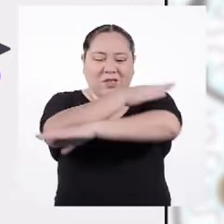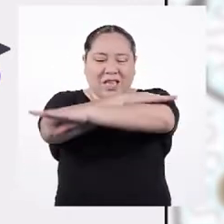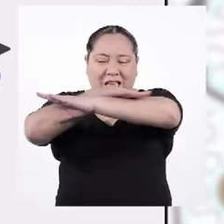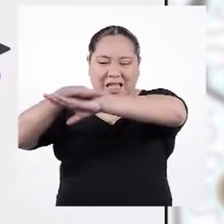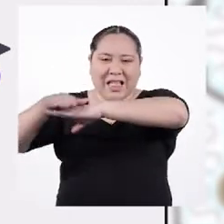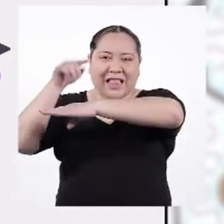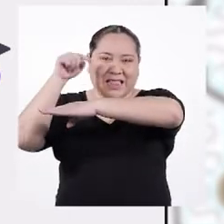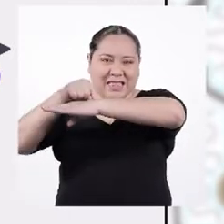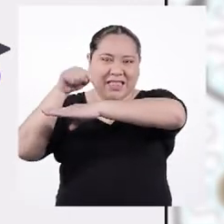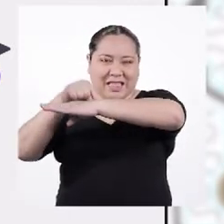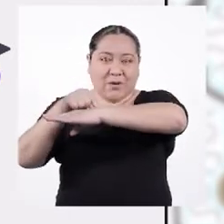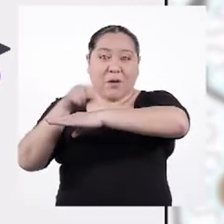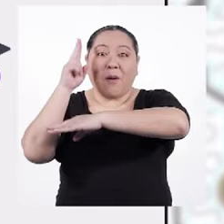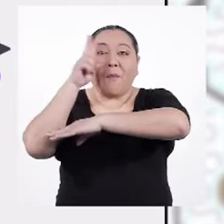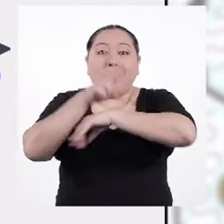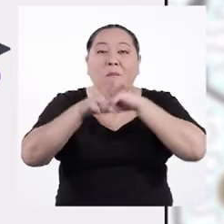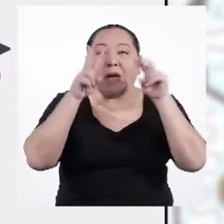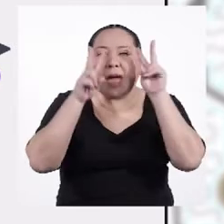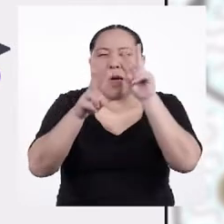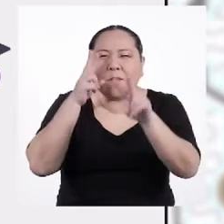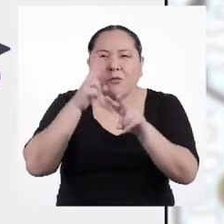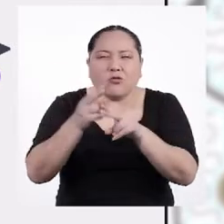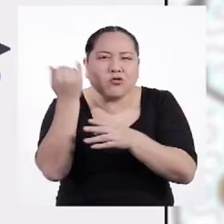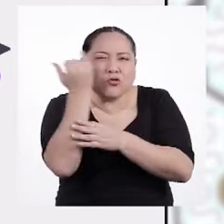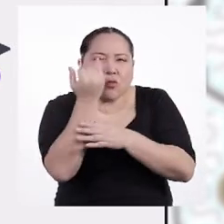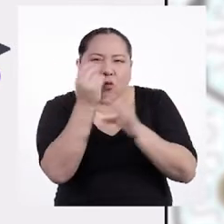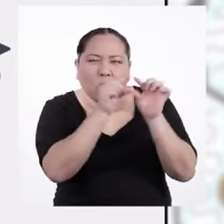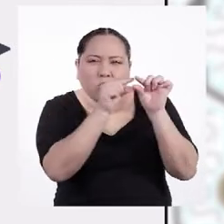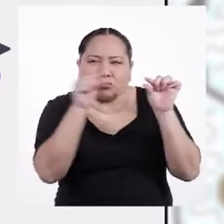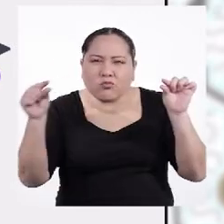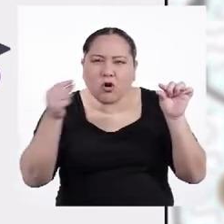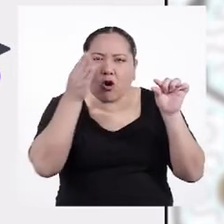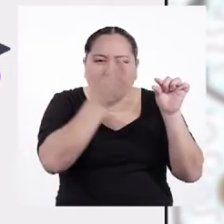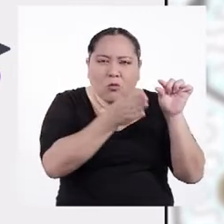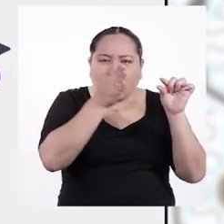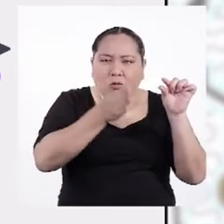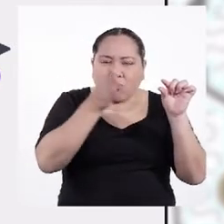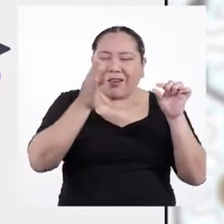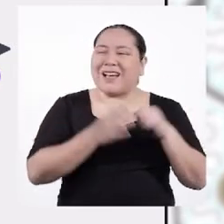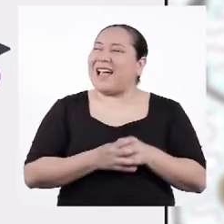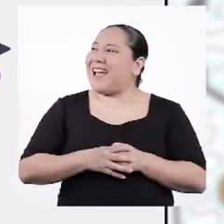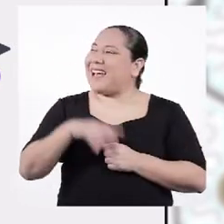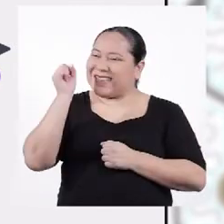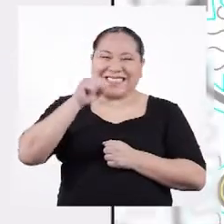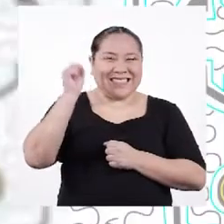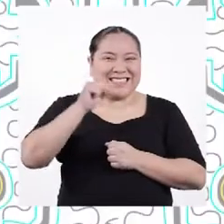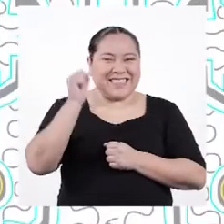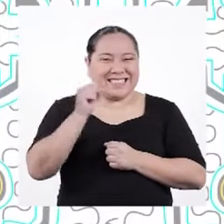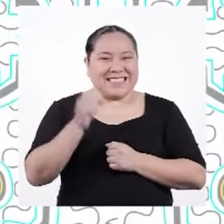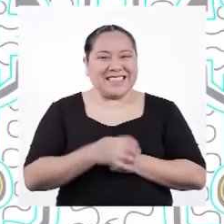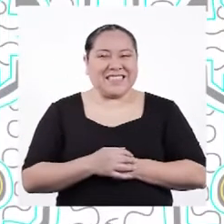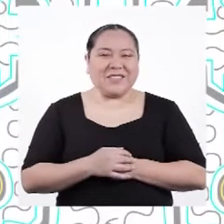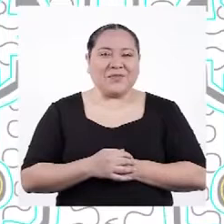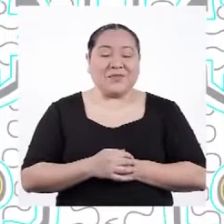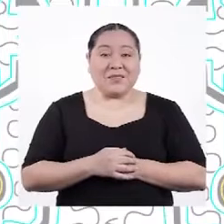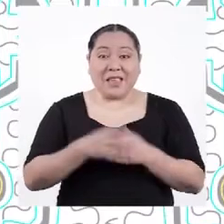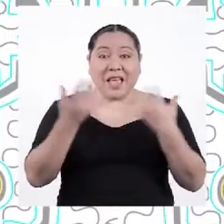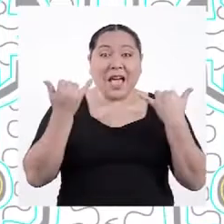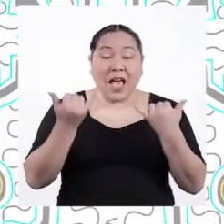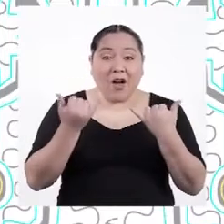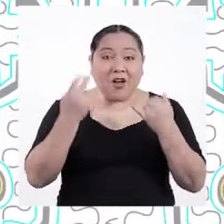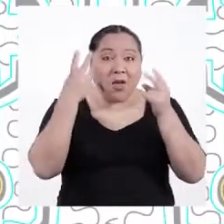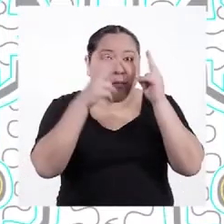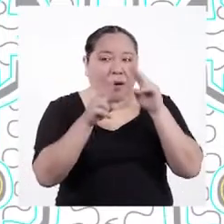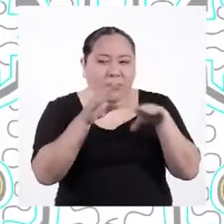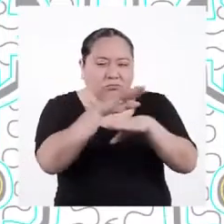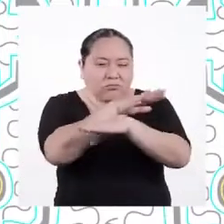tiempo. Ahí podemos ver gráficamente cómo pasó todo. ¡Sí! Y ahora que tenemos un